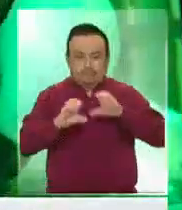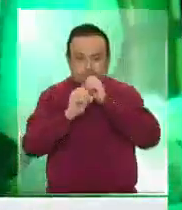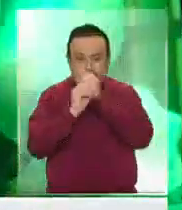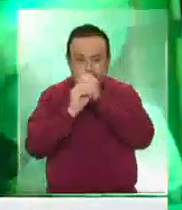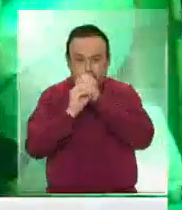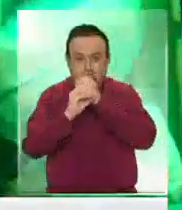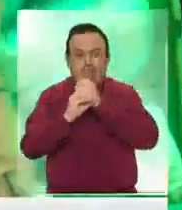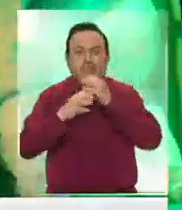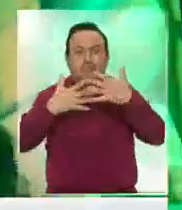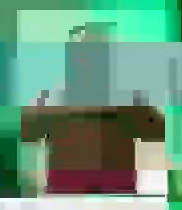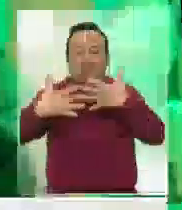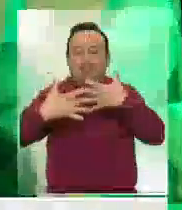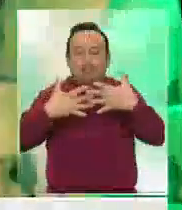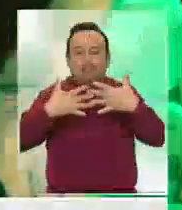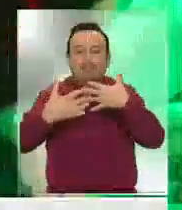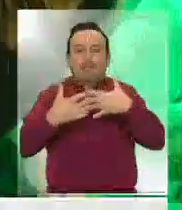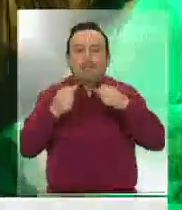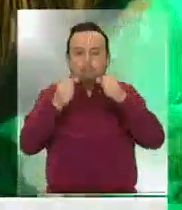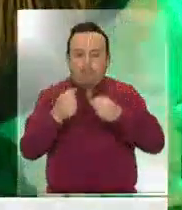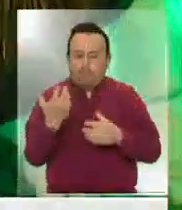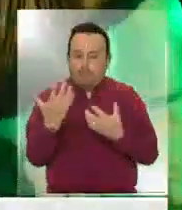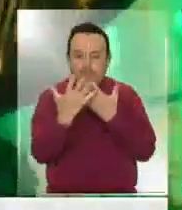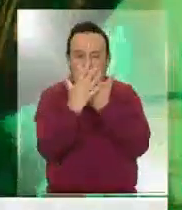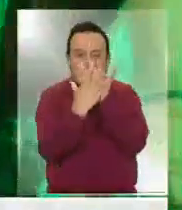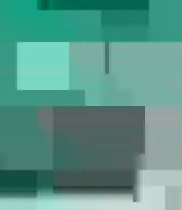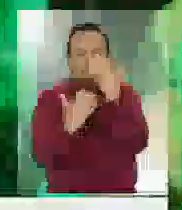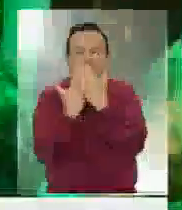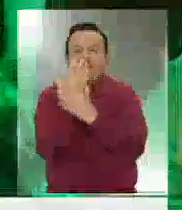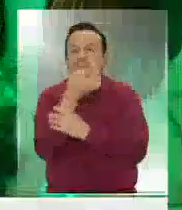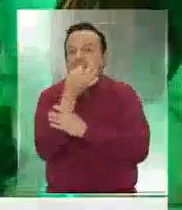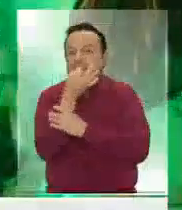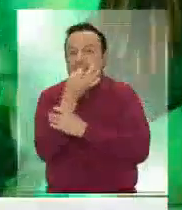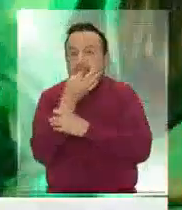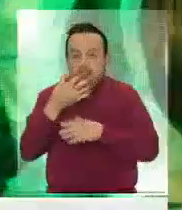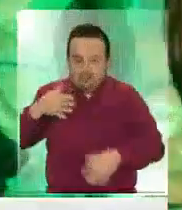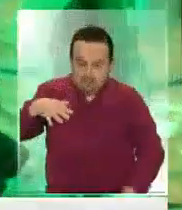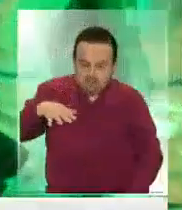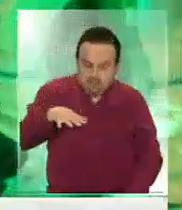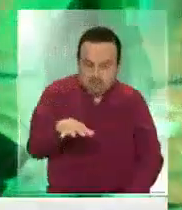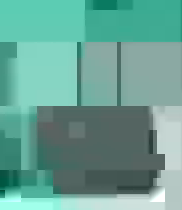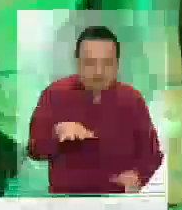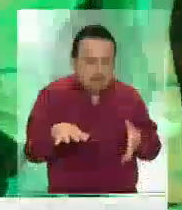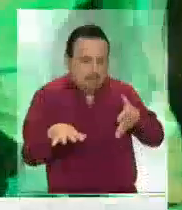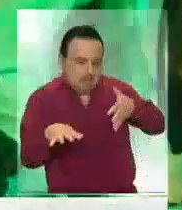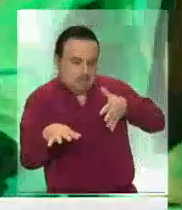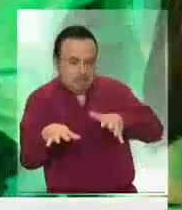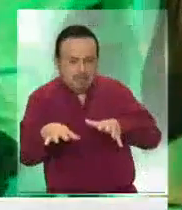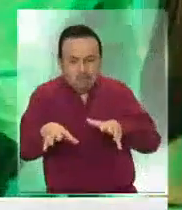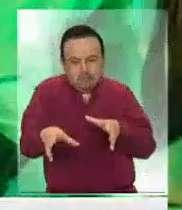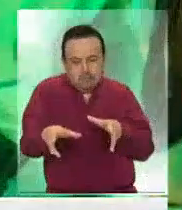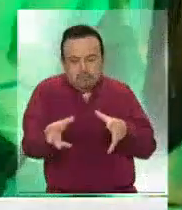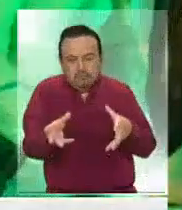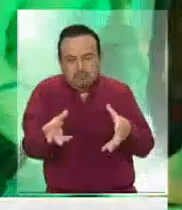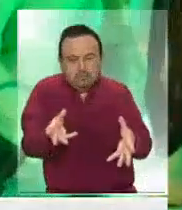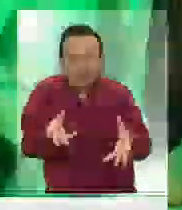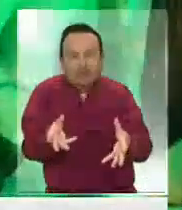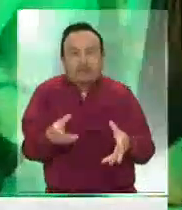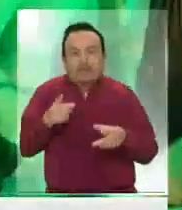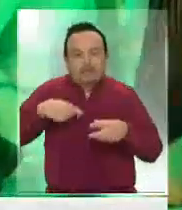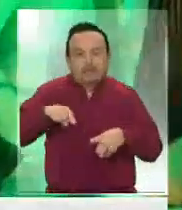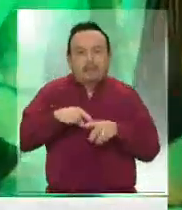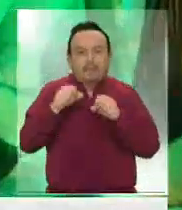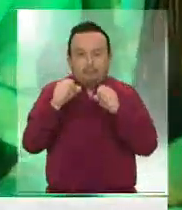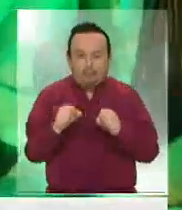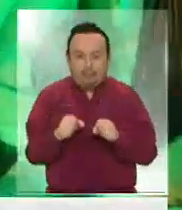el ingreso de guantes verdes, no lo alcanzan a ver ustedes desde ahí, ahí así lo están viendo, que lo está operando en este momento el equipo médico